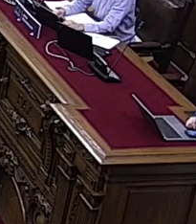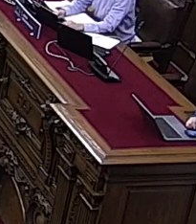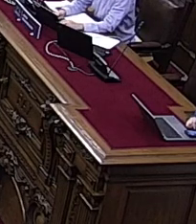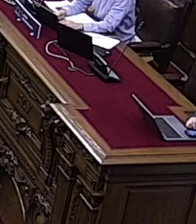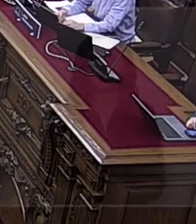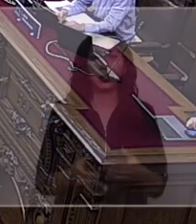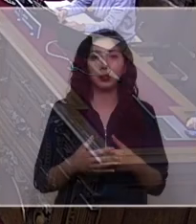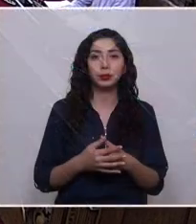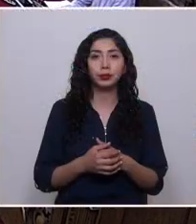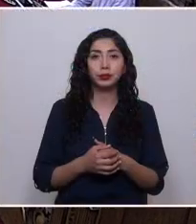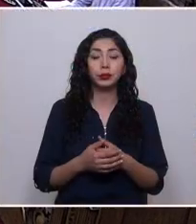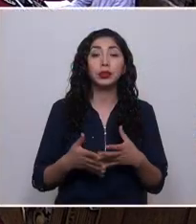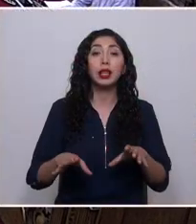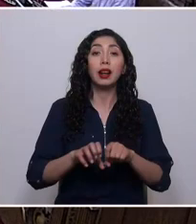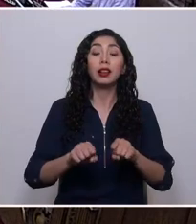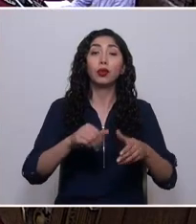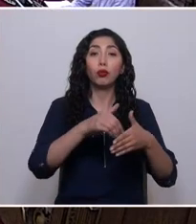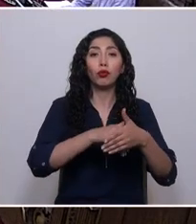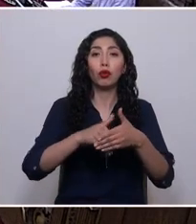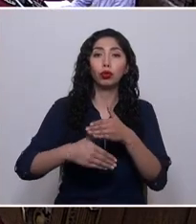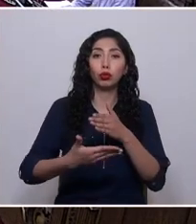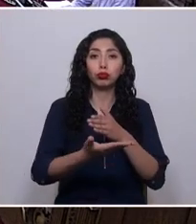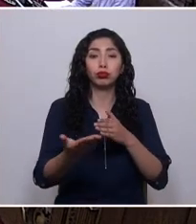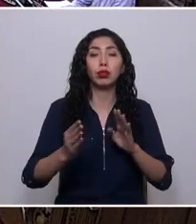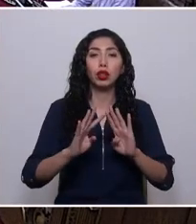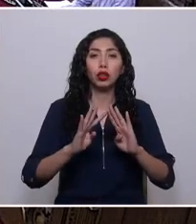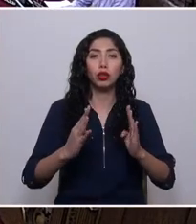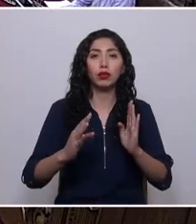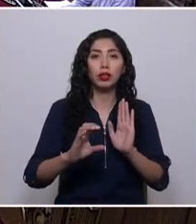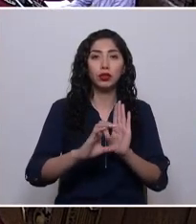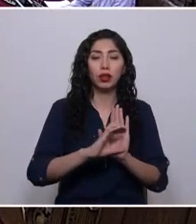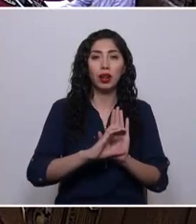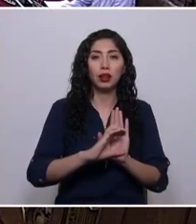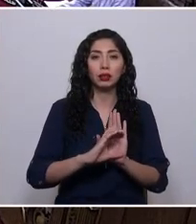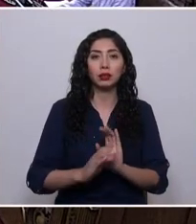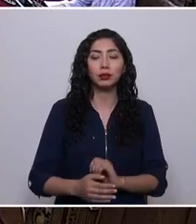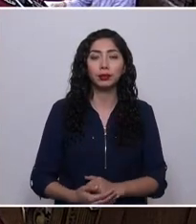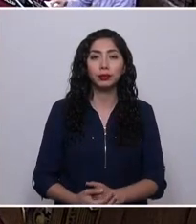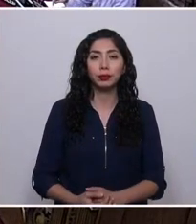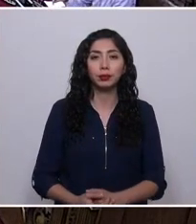¿Han emitido su voto, señoras y señores convencionales?